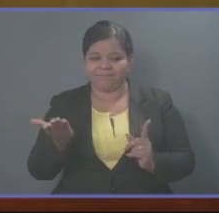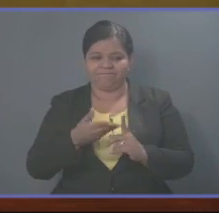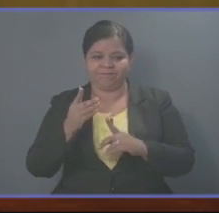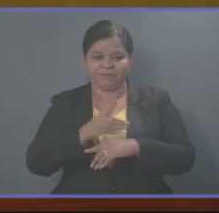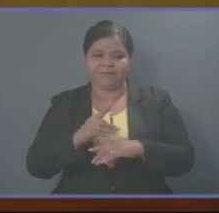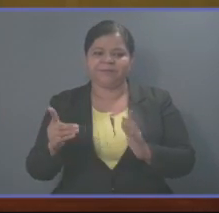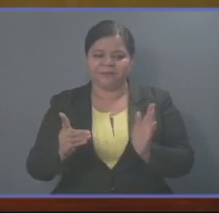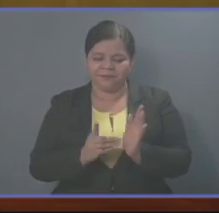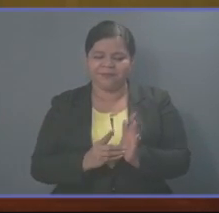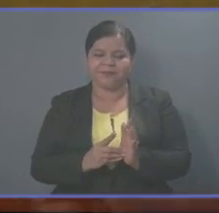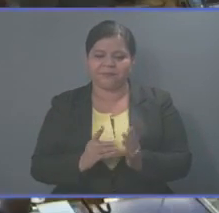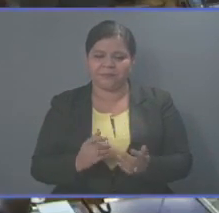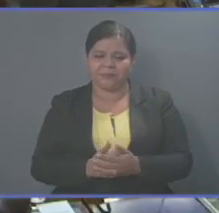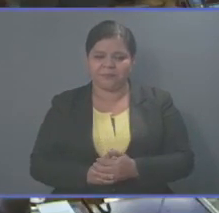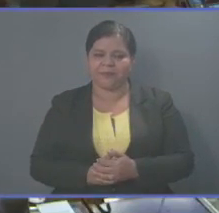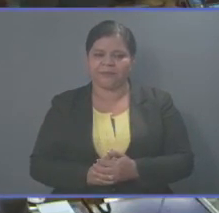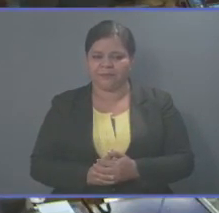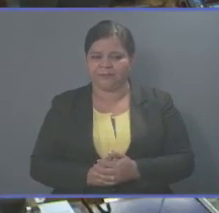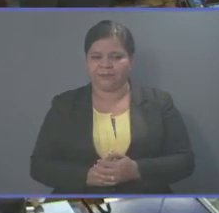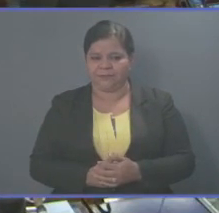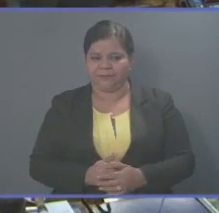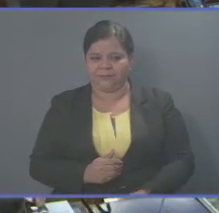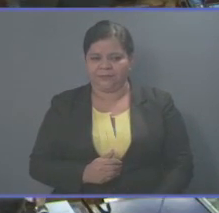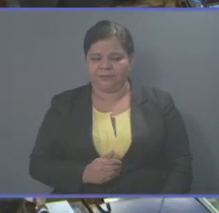diputado Mario Tenorio.